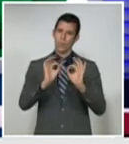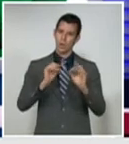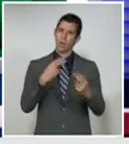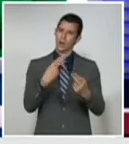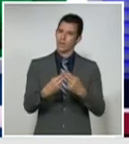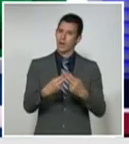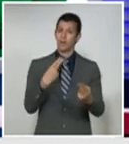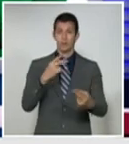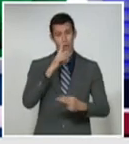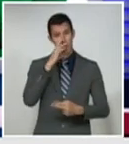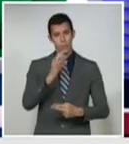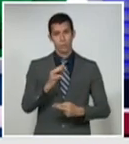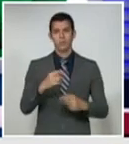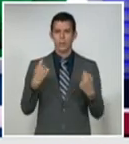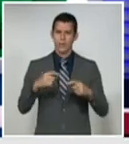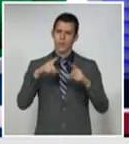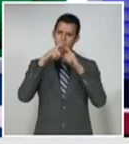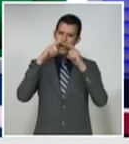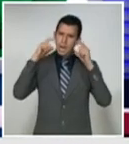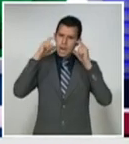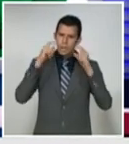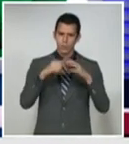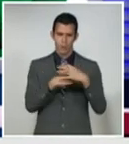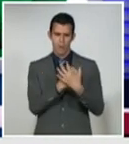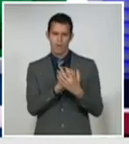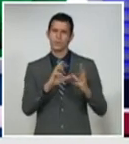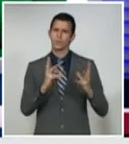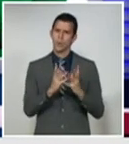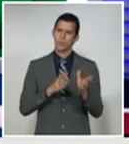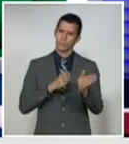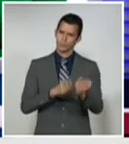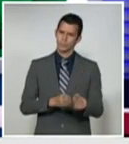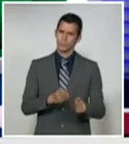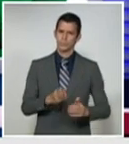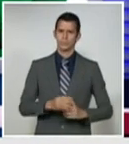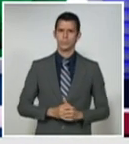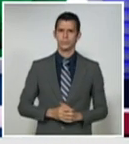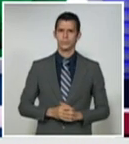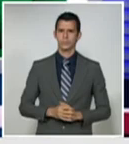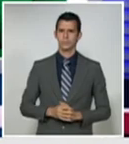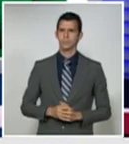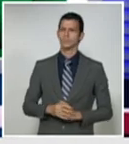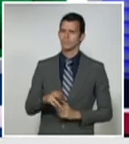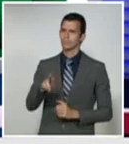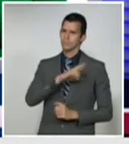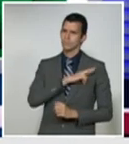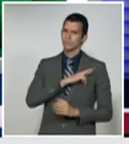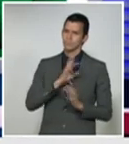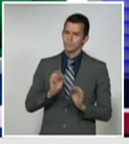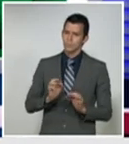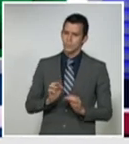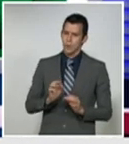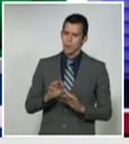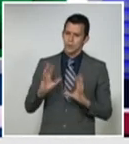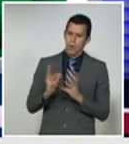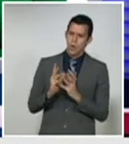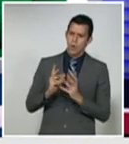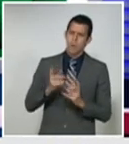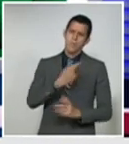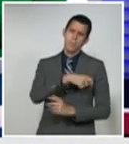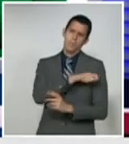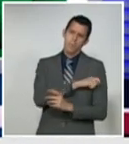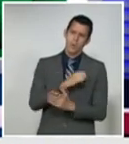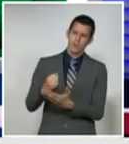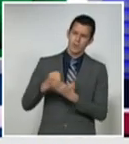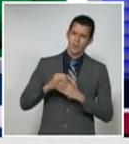satisfacción con este reportaje, con las opiniones de nuestra población, con nuestros